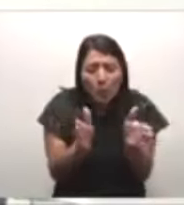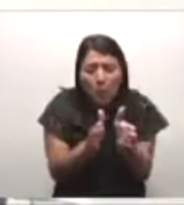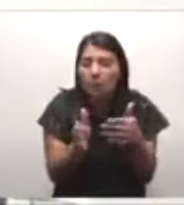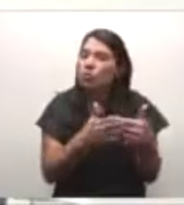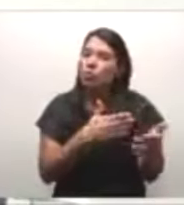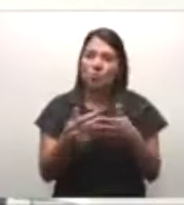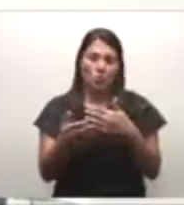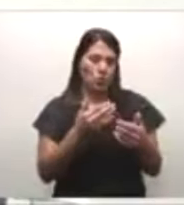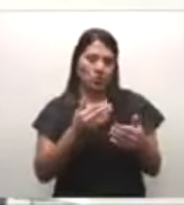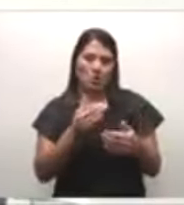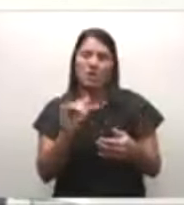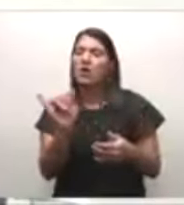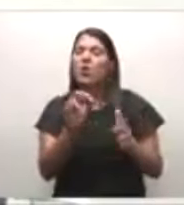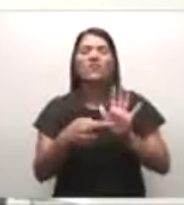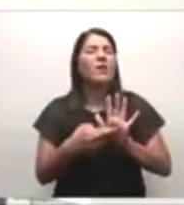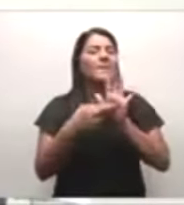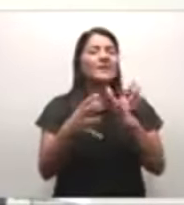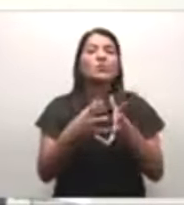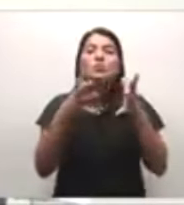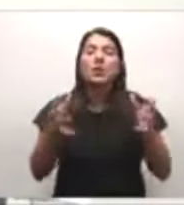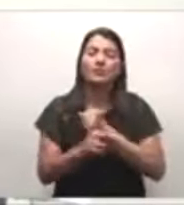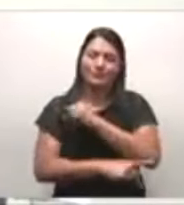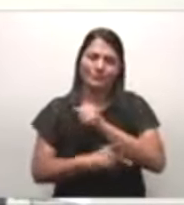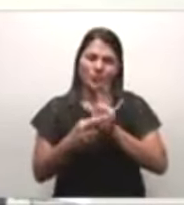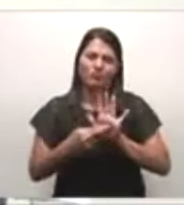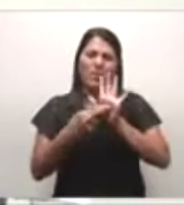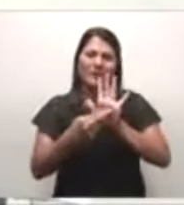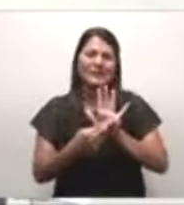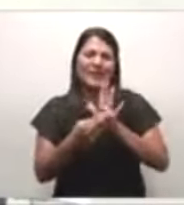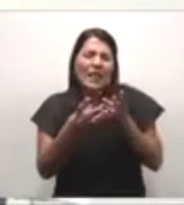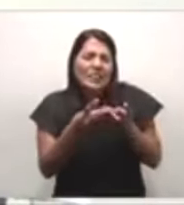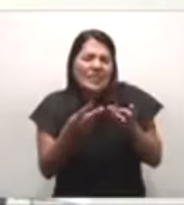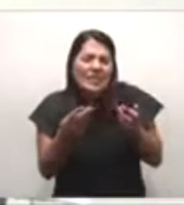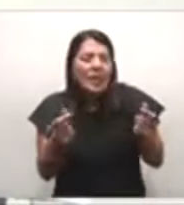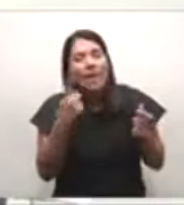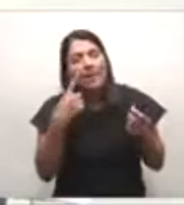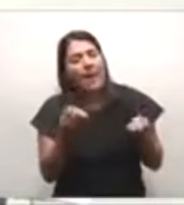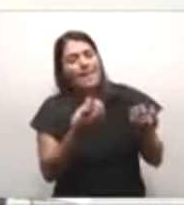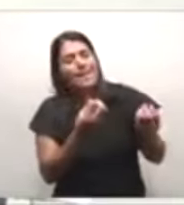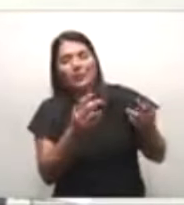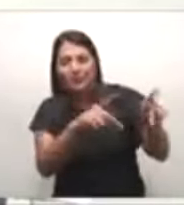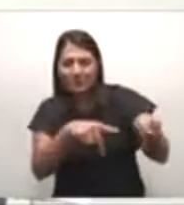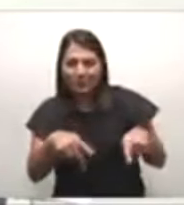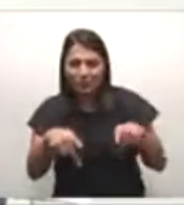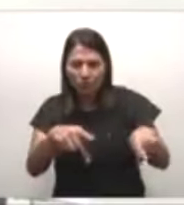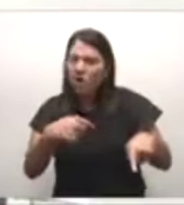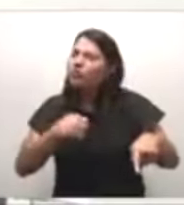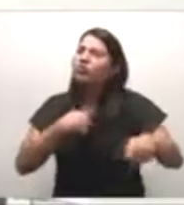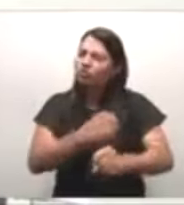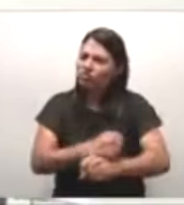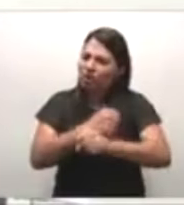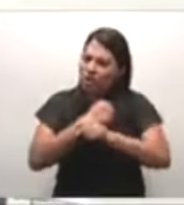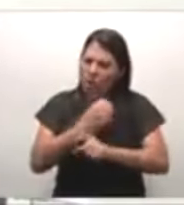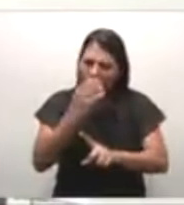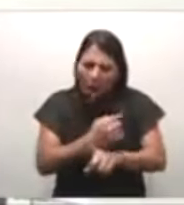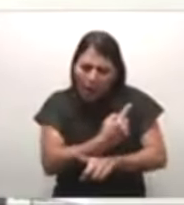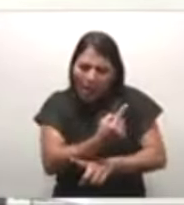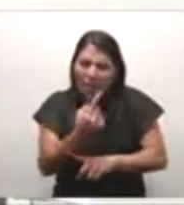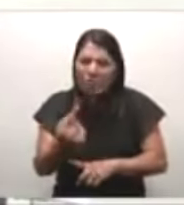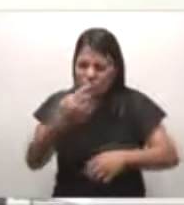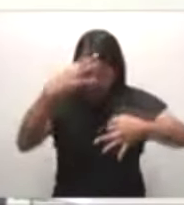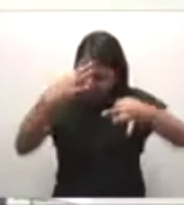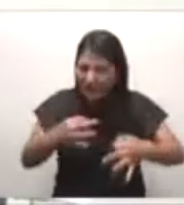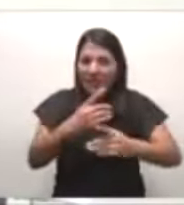patria inmensa, es su tierra. Y estoy segura, están decididos a defenderla, entre